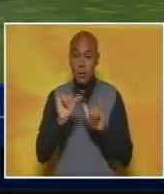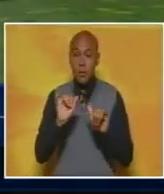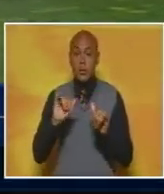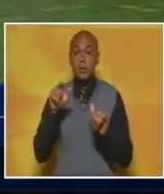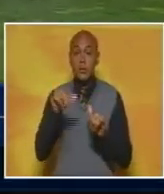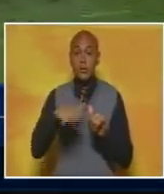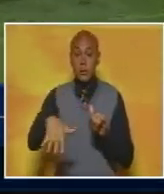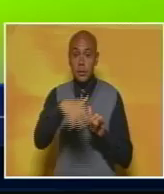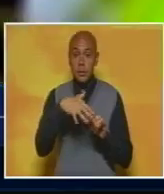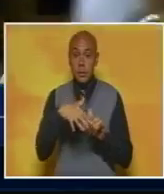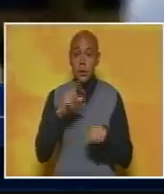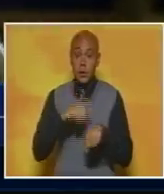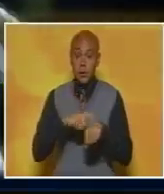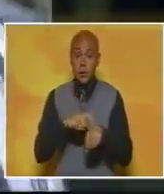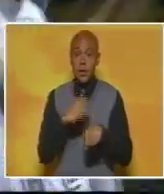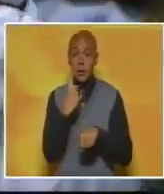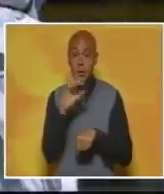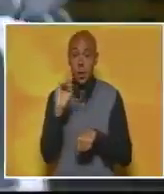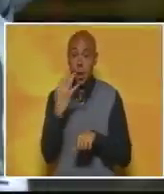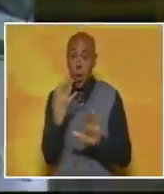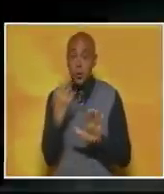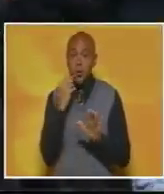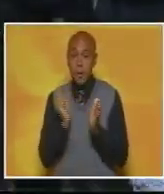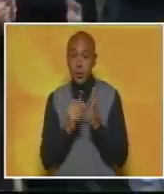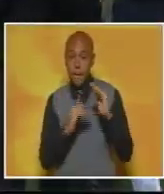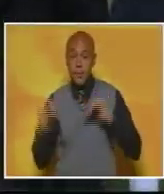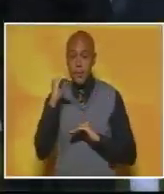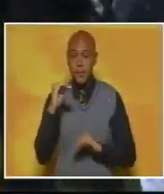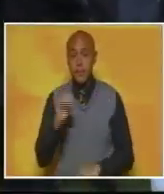triunfo al minuto 108 gracias a Sergio Benito.